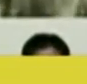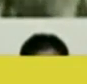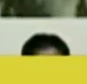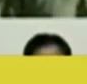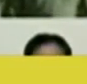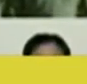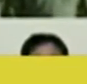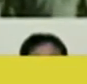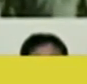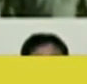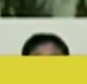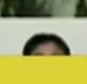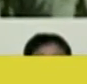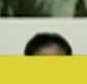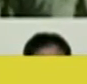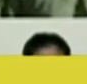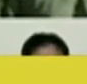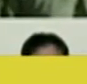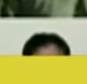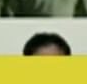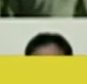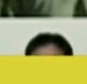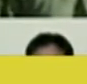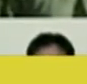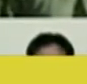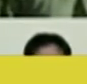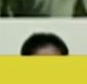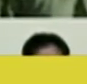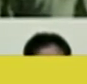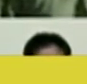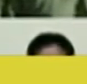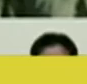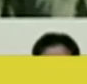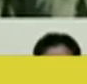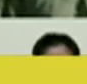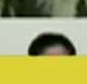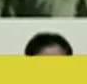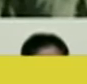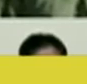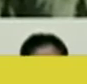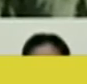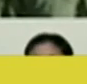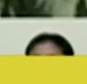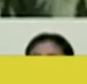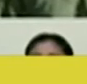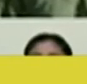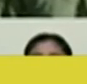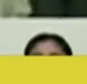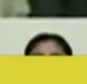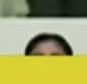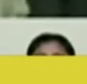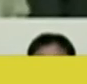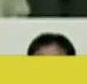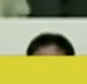Bolivariana, Ejército, Armada, Aviación, Guardia Nacional Bolivariana y milicias bolivarianas pertenecientes a